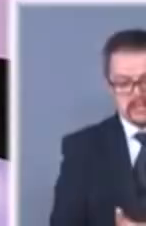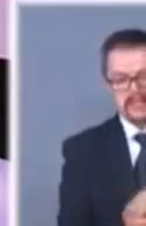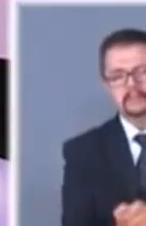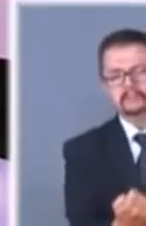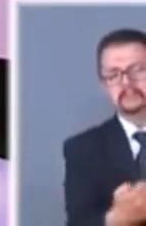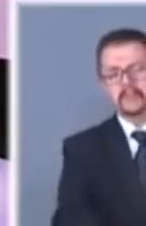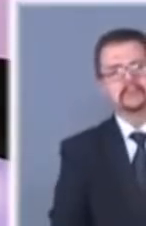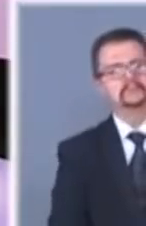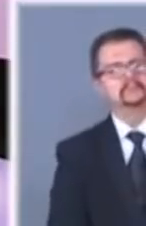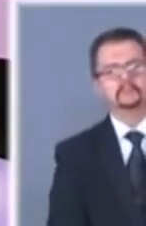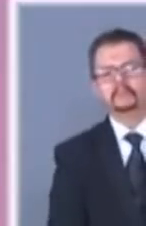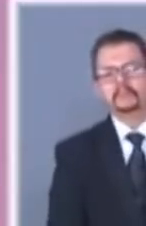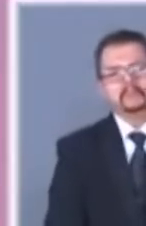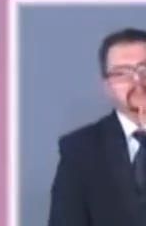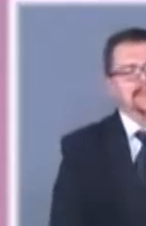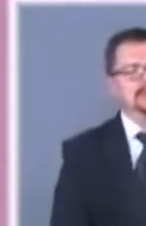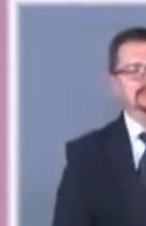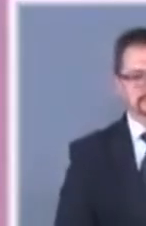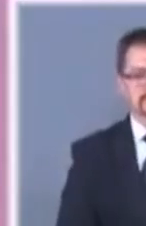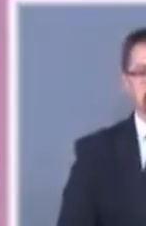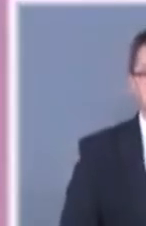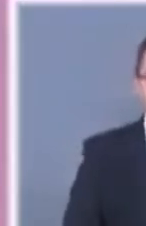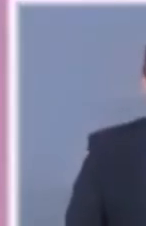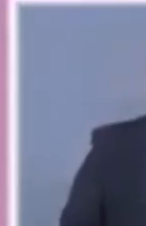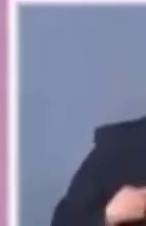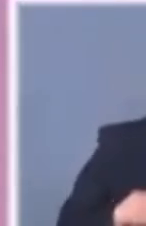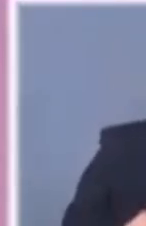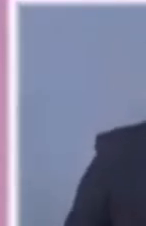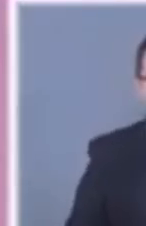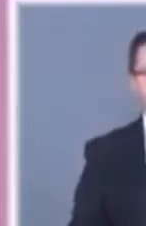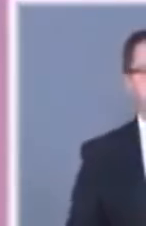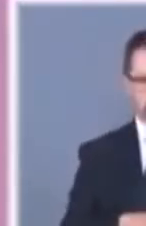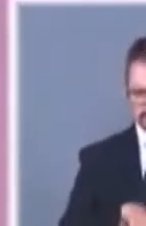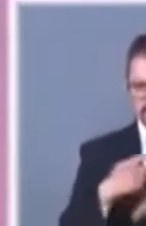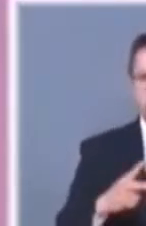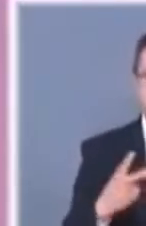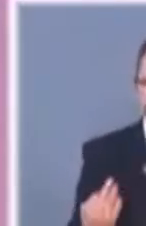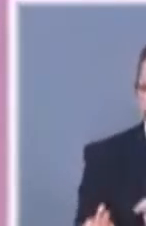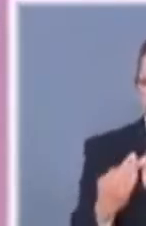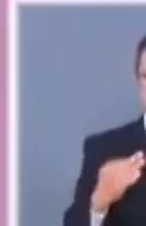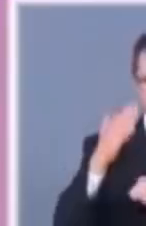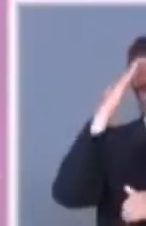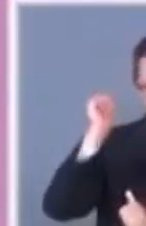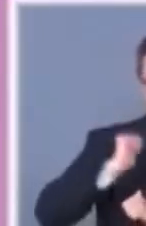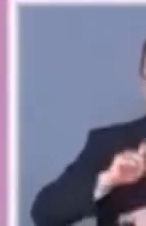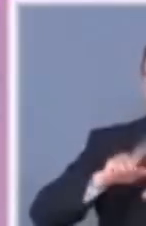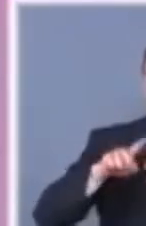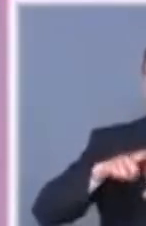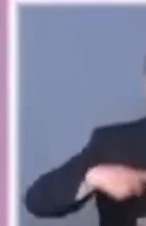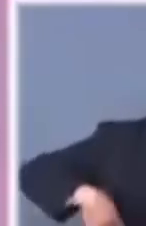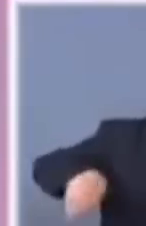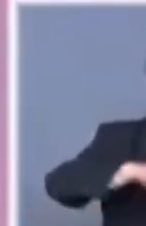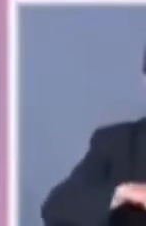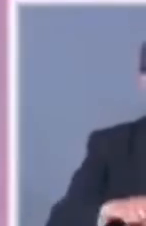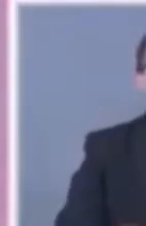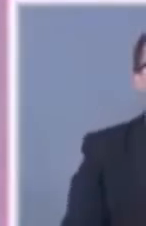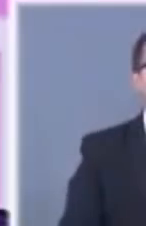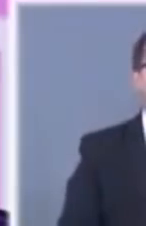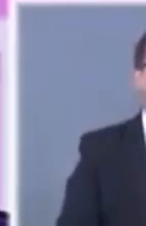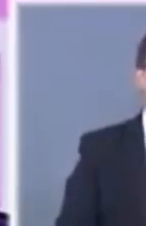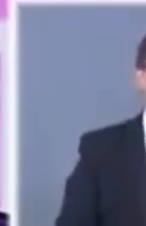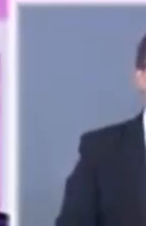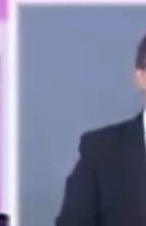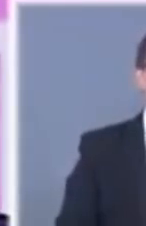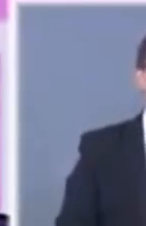y que vaya a la autoridad y que le diga dónde está escondido Mario Marín, su mentor, para que sea detenido. Le